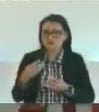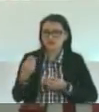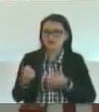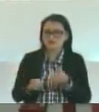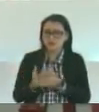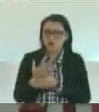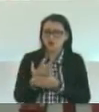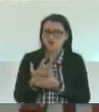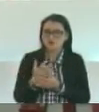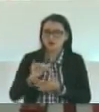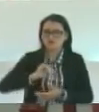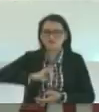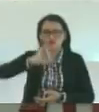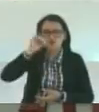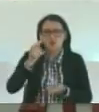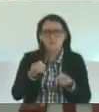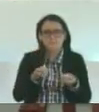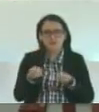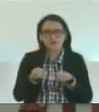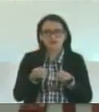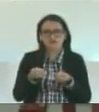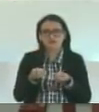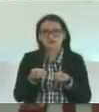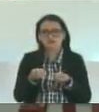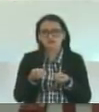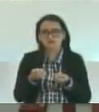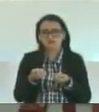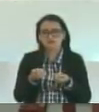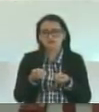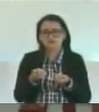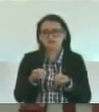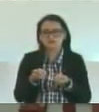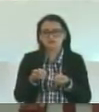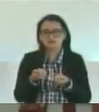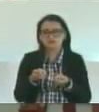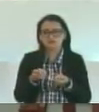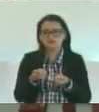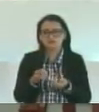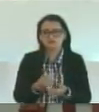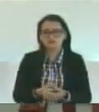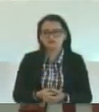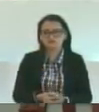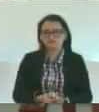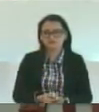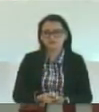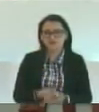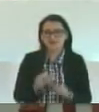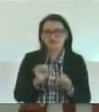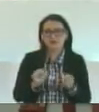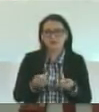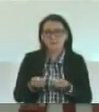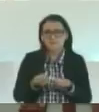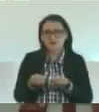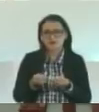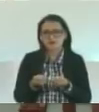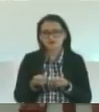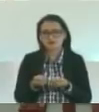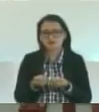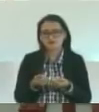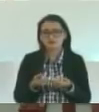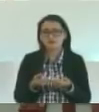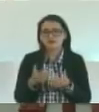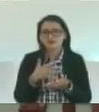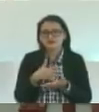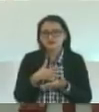para inflar el precio de la moneda, para impactar el sistema de precios, han querido crear una